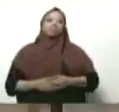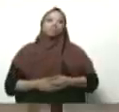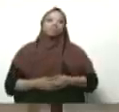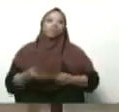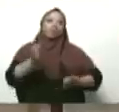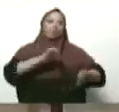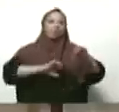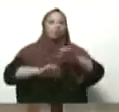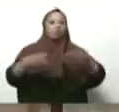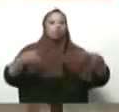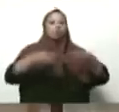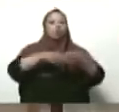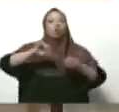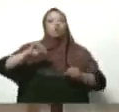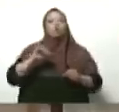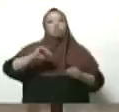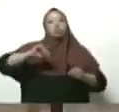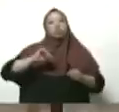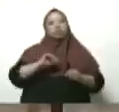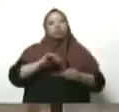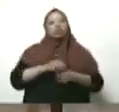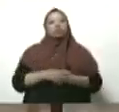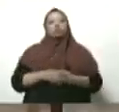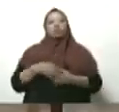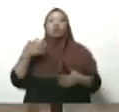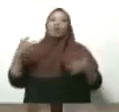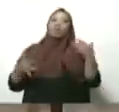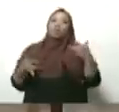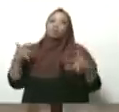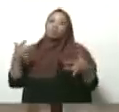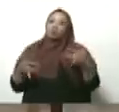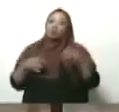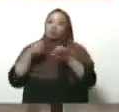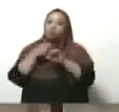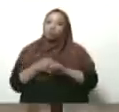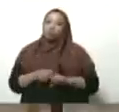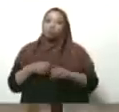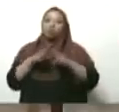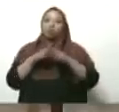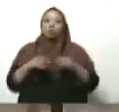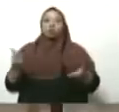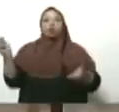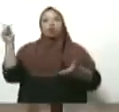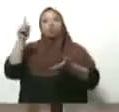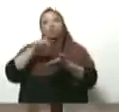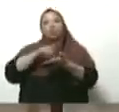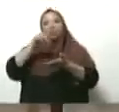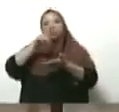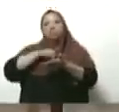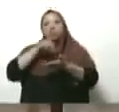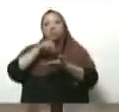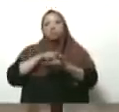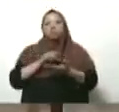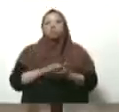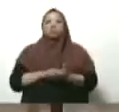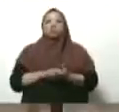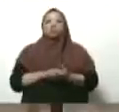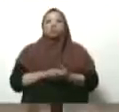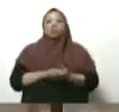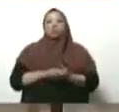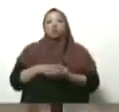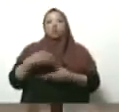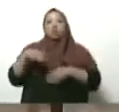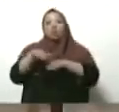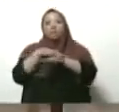antidrogas de la pnp para esta actividad esperamos contar con la participación de los mandos del